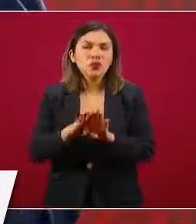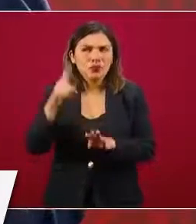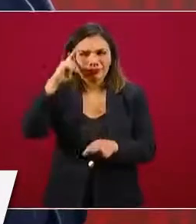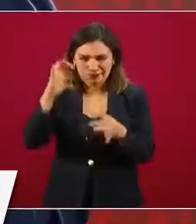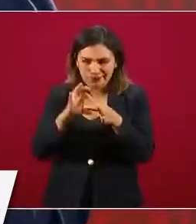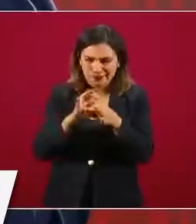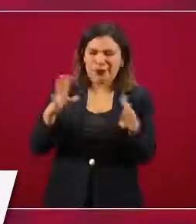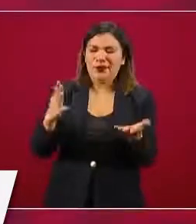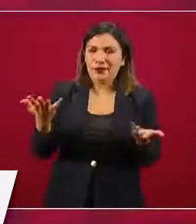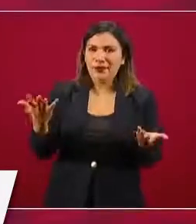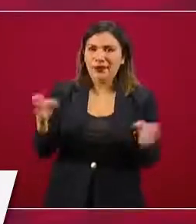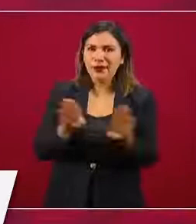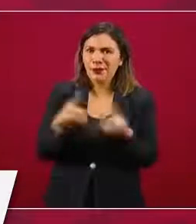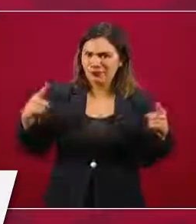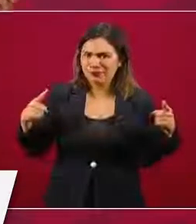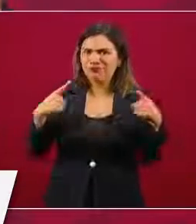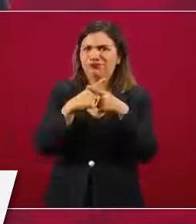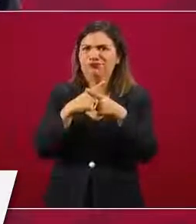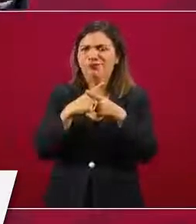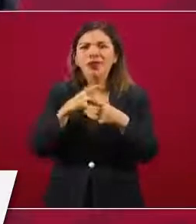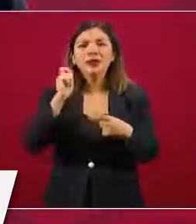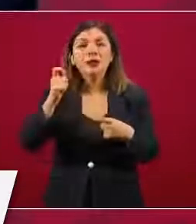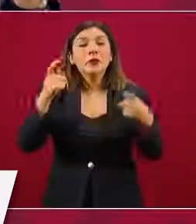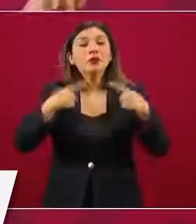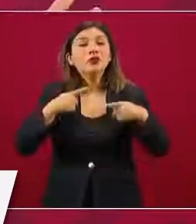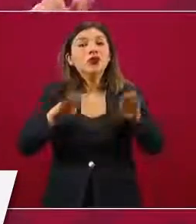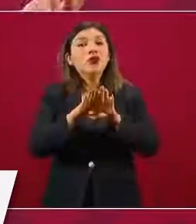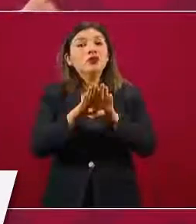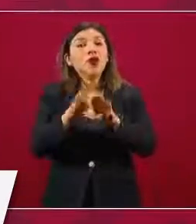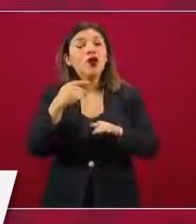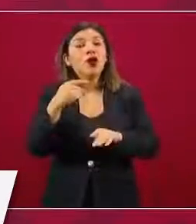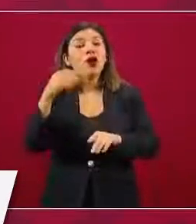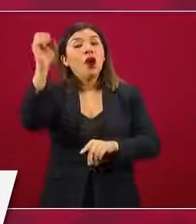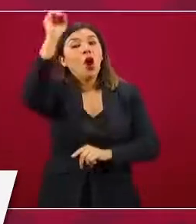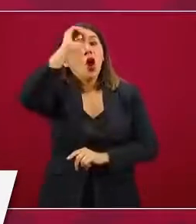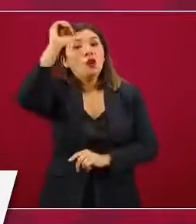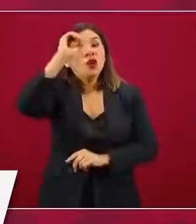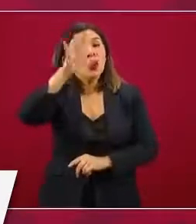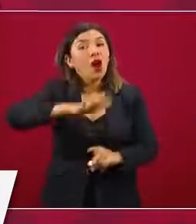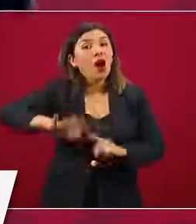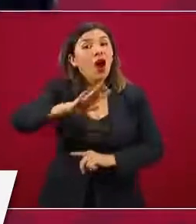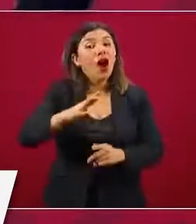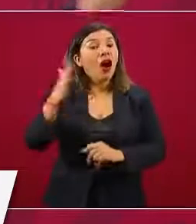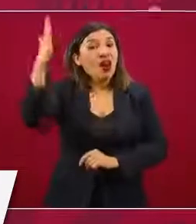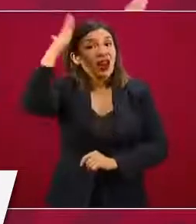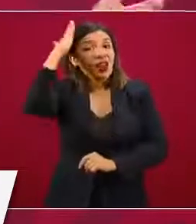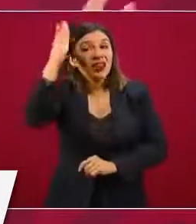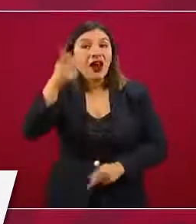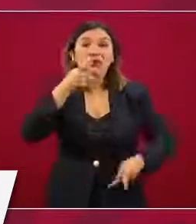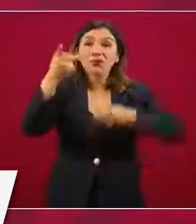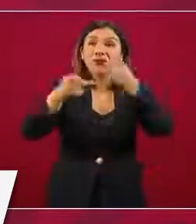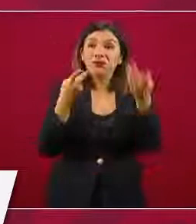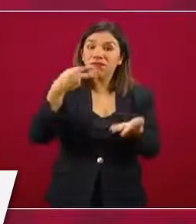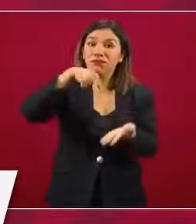desconcierta a los que supuestamente formaban opinión pública, líderes de opinión,